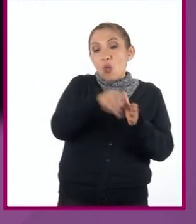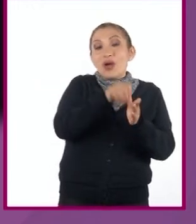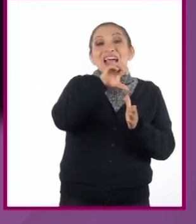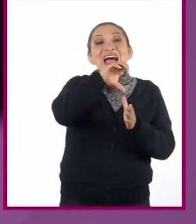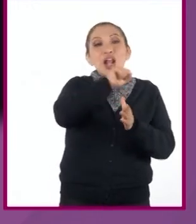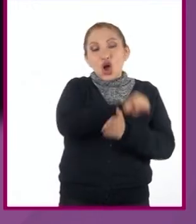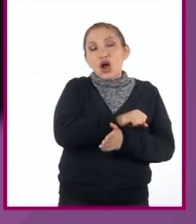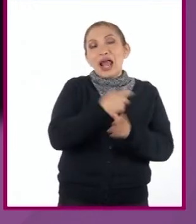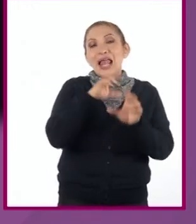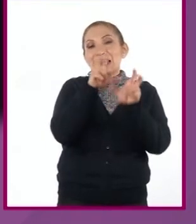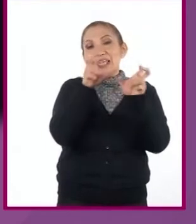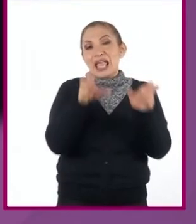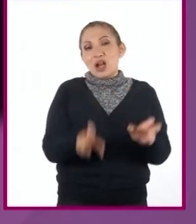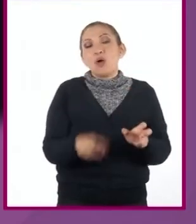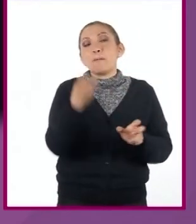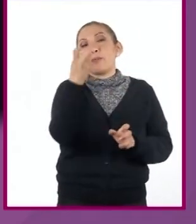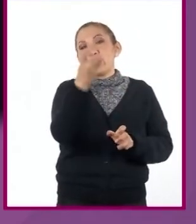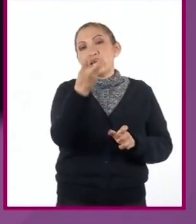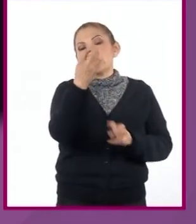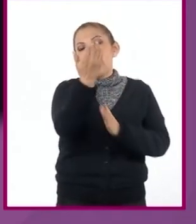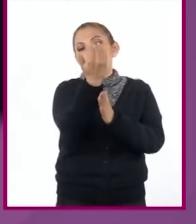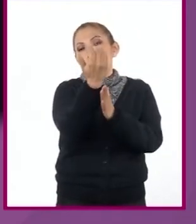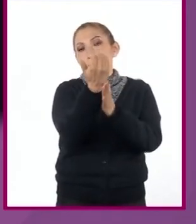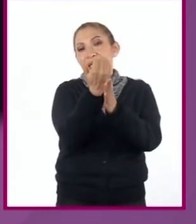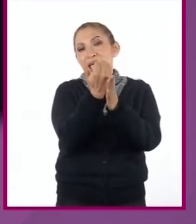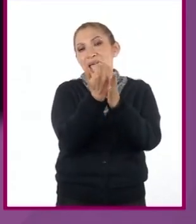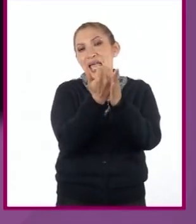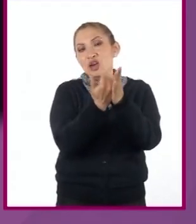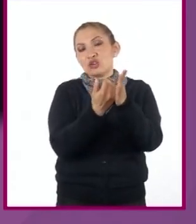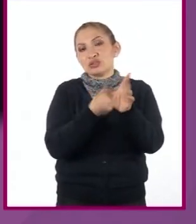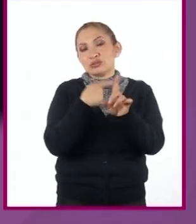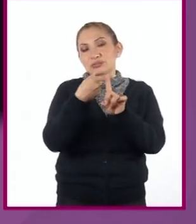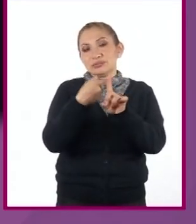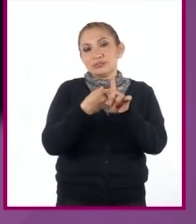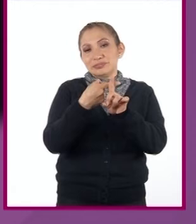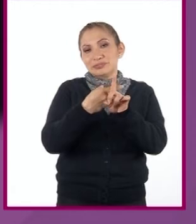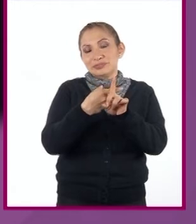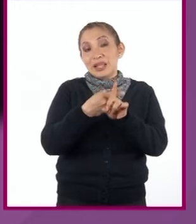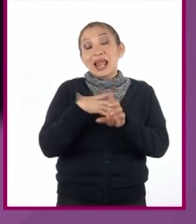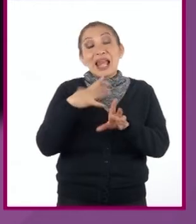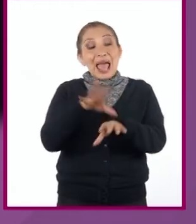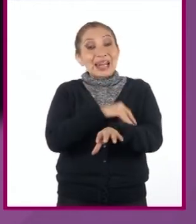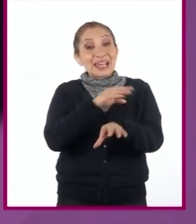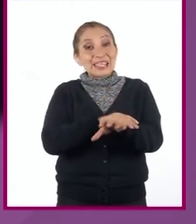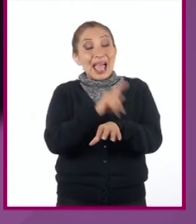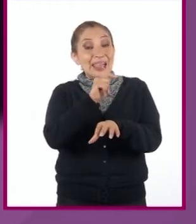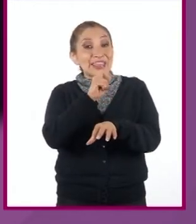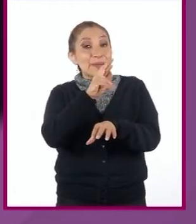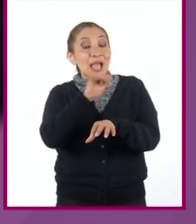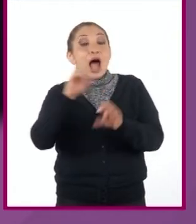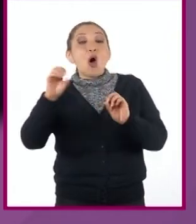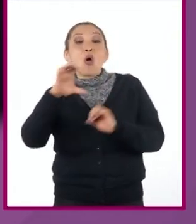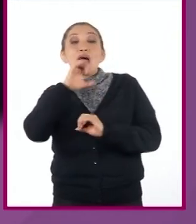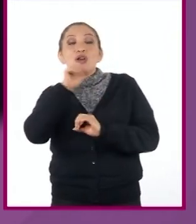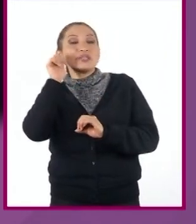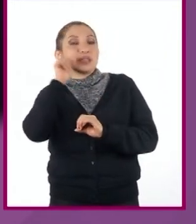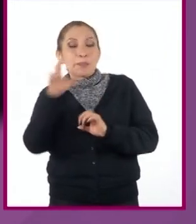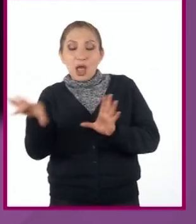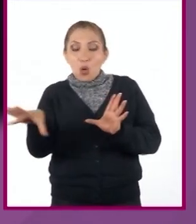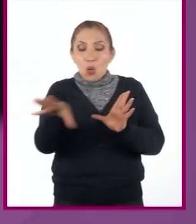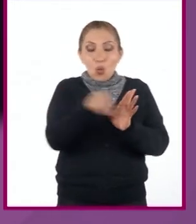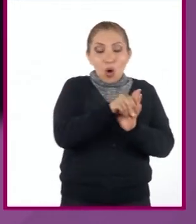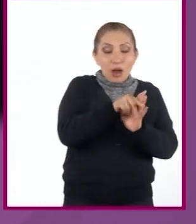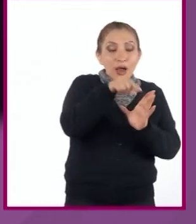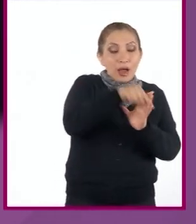transfiere calor al hielo y por eso disminuye su temperatura. Y es que la energía térmica o calor siempre se